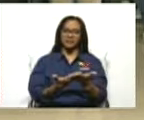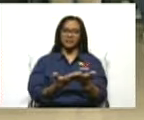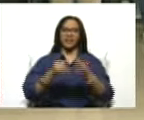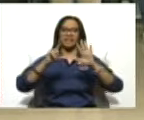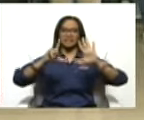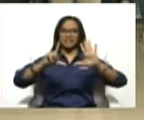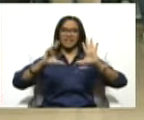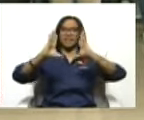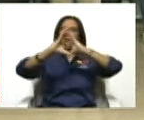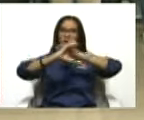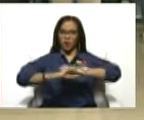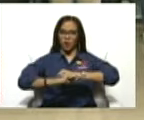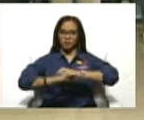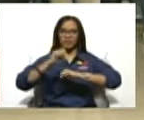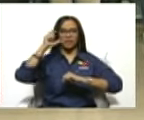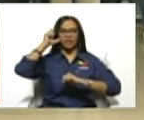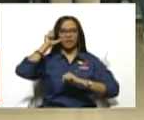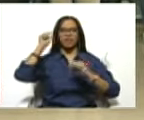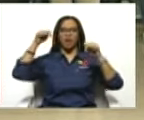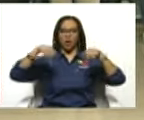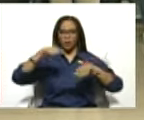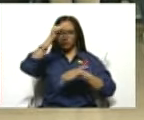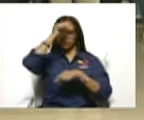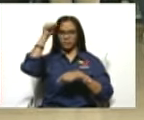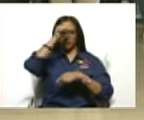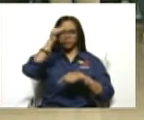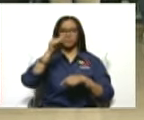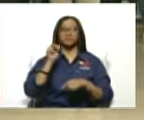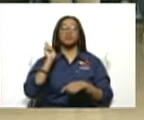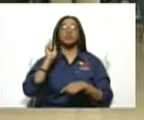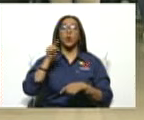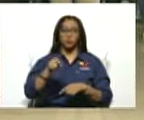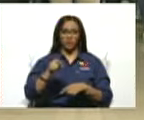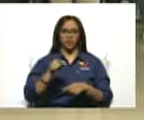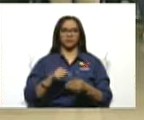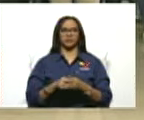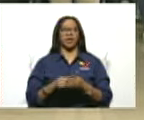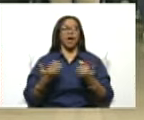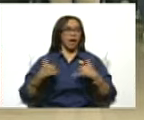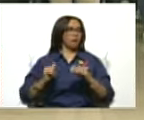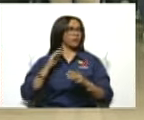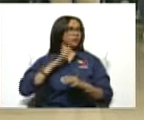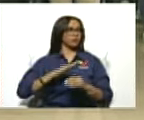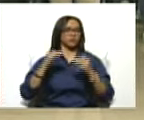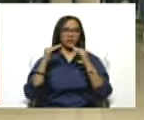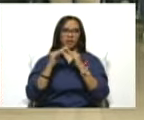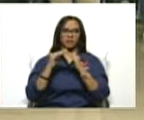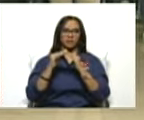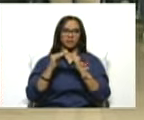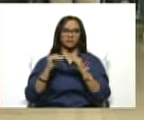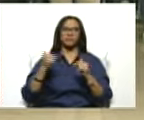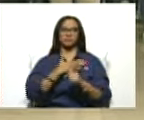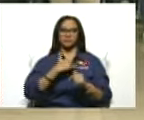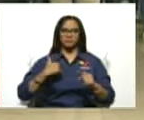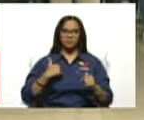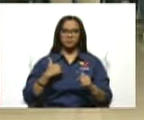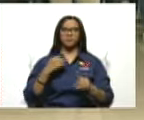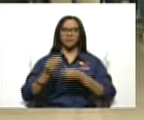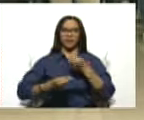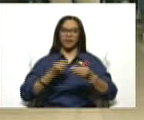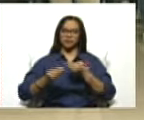de la noche de este día domingo. Si usted aún está en su casa y quiere ejercer